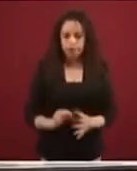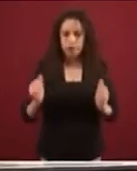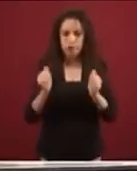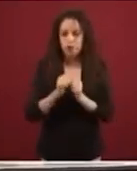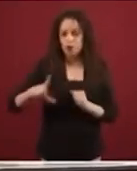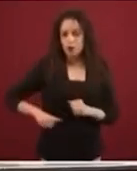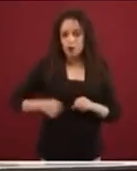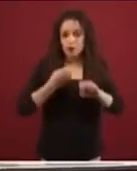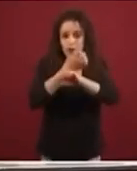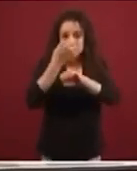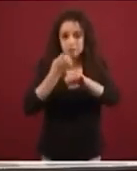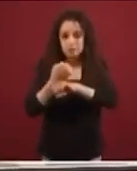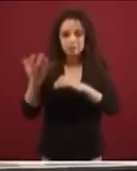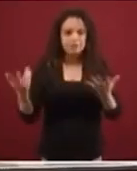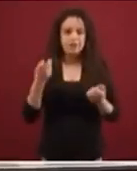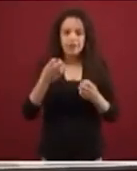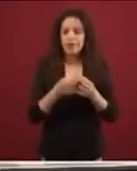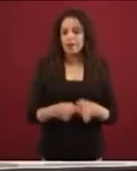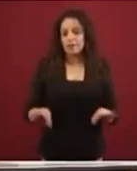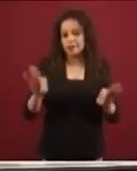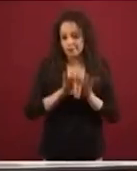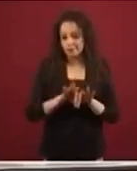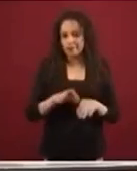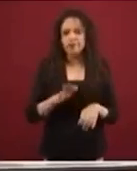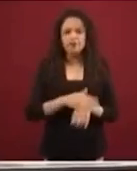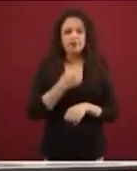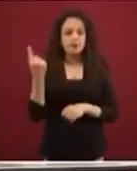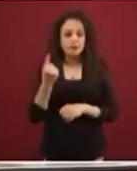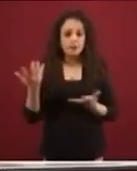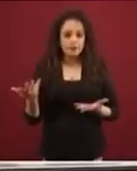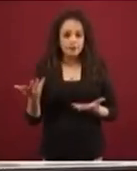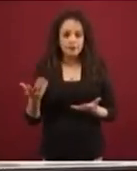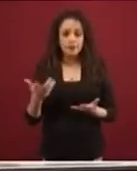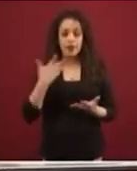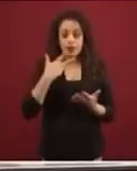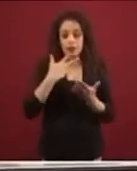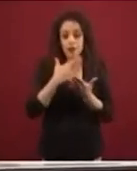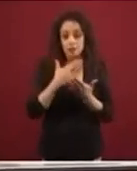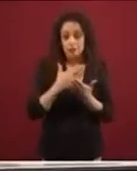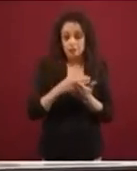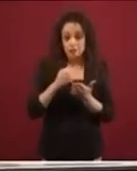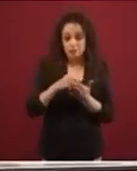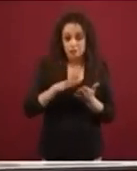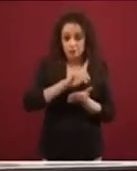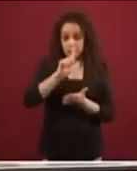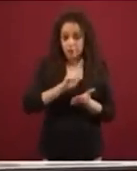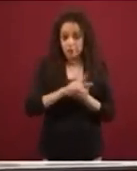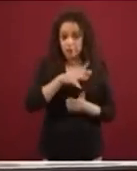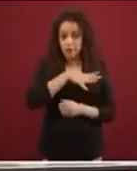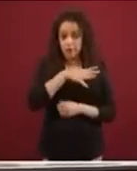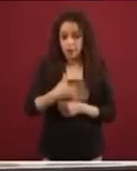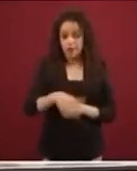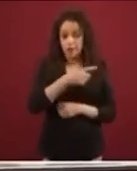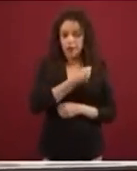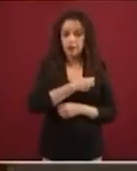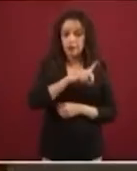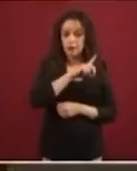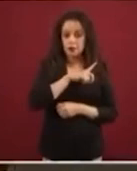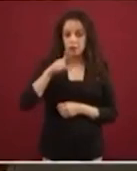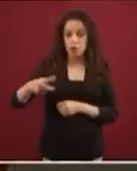vigilancia epidemiológica, tenemos claramente estipulado en el título octavo de la Ley General de Salud, en los